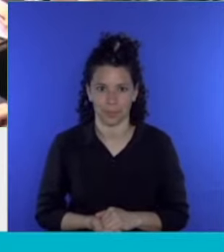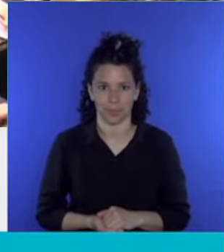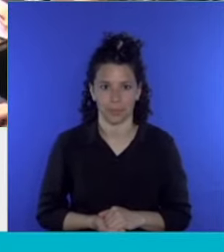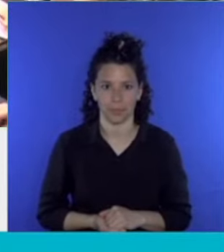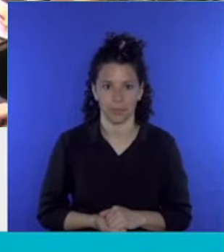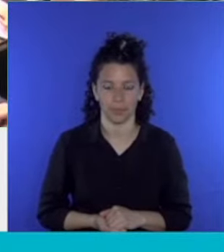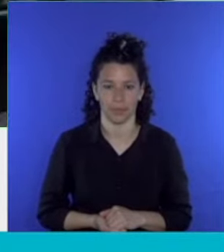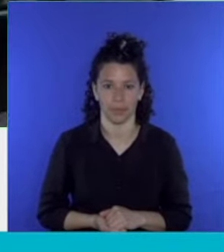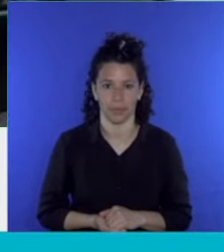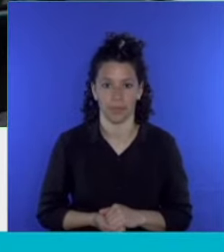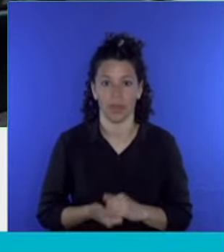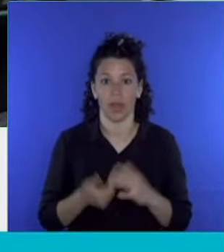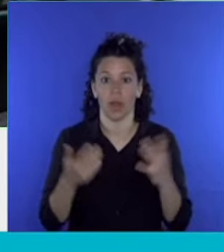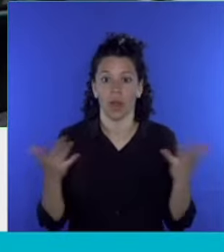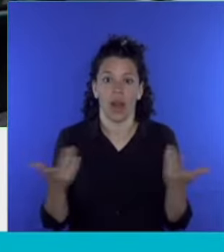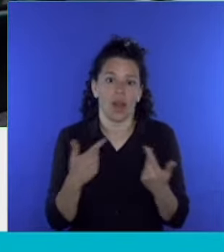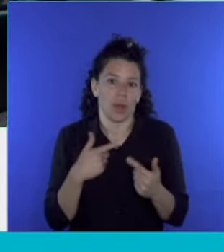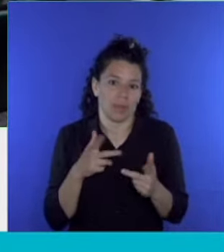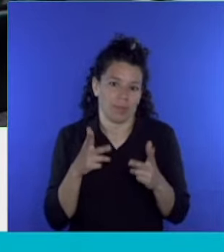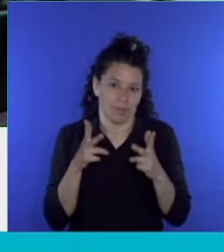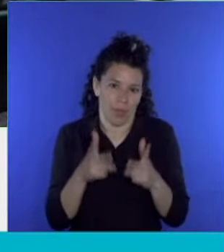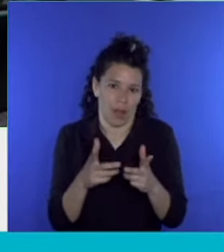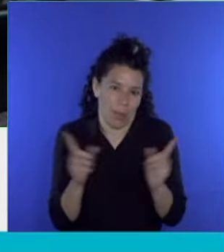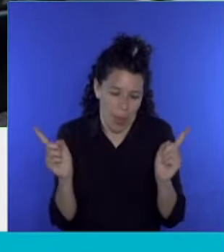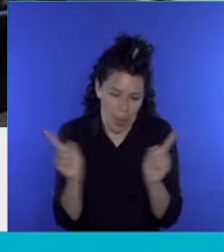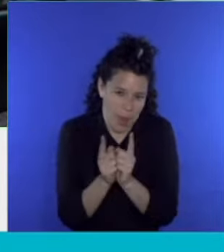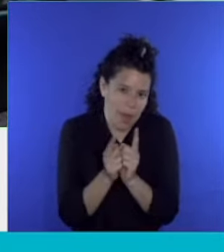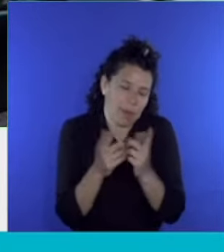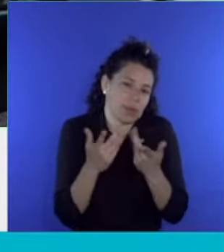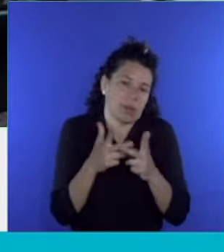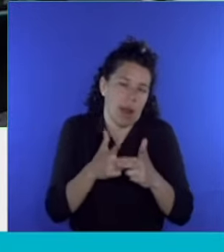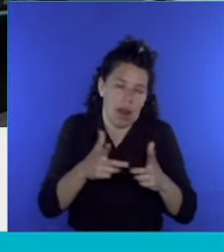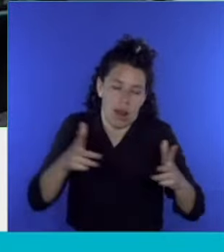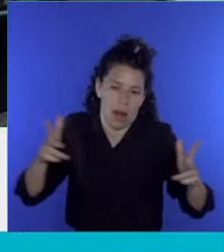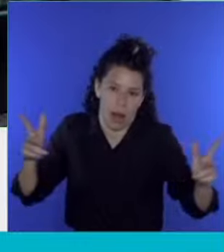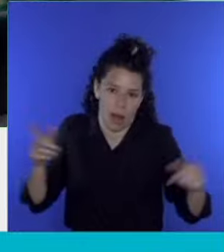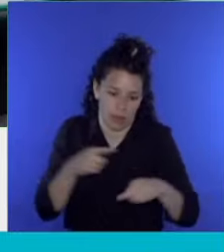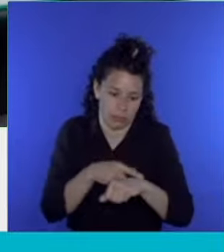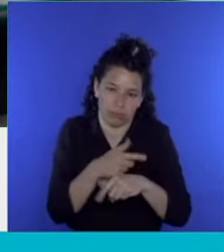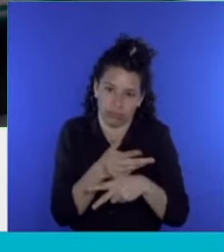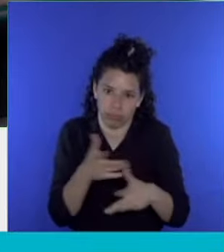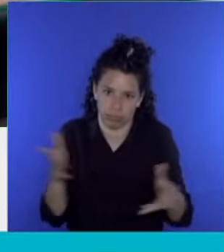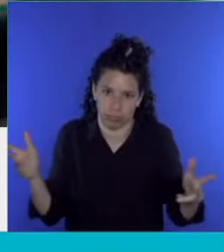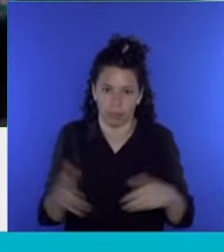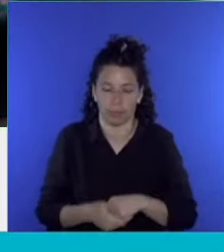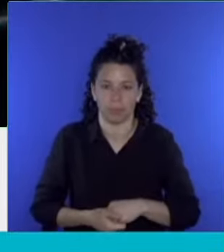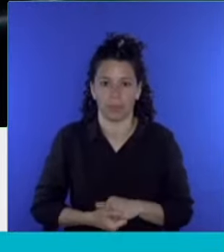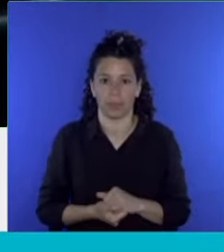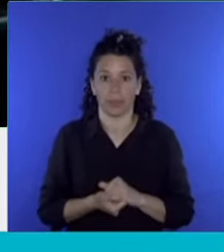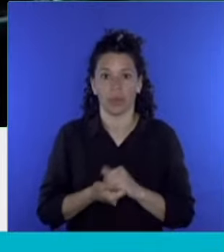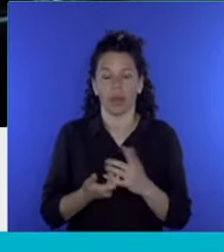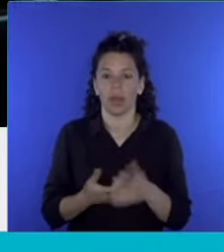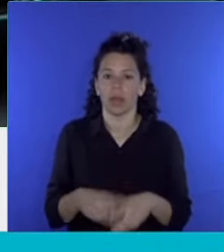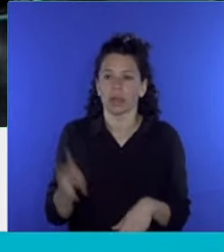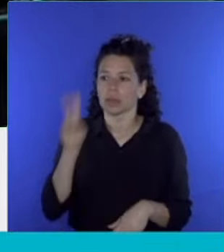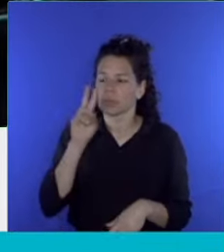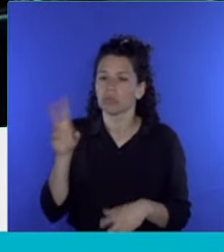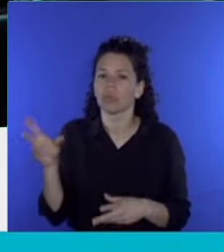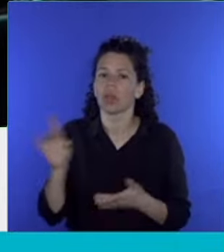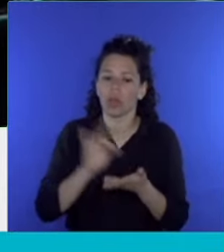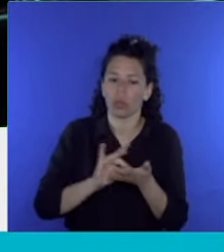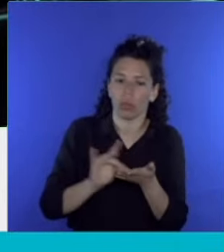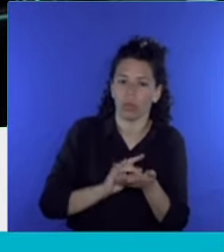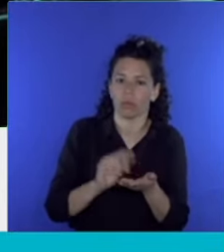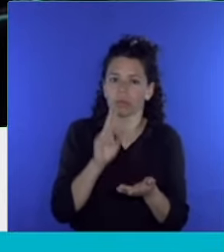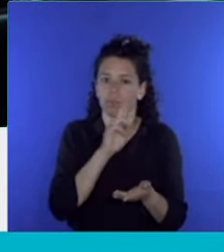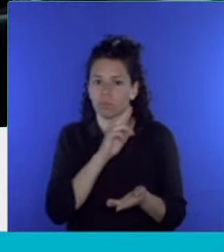e quiero voy a ser breve si no se va a ir mucho esto escuché algunos diputados y